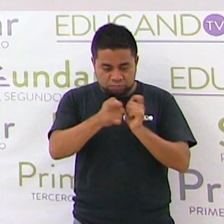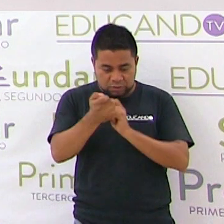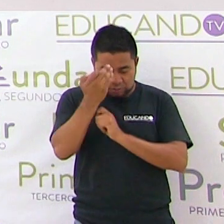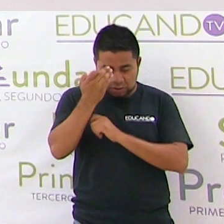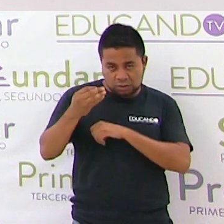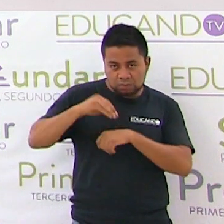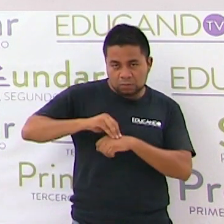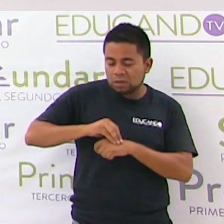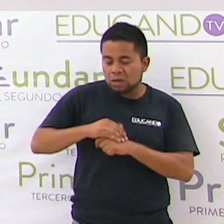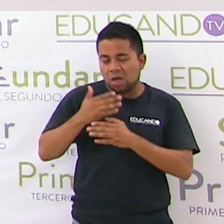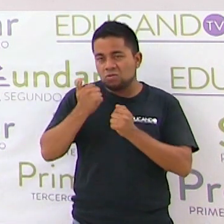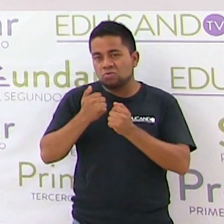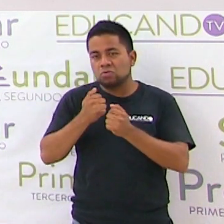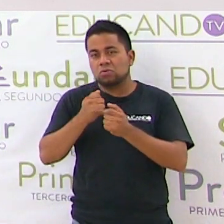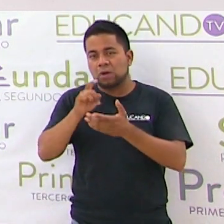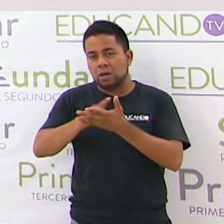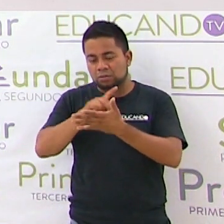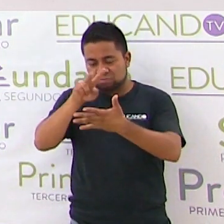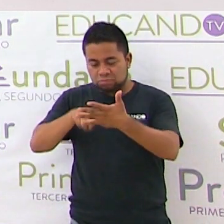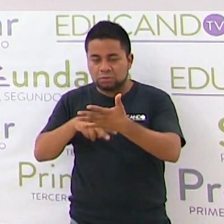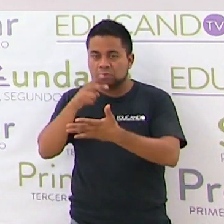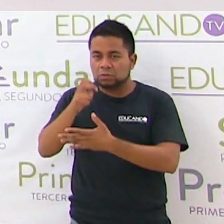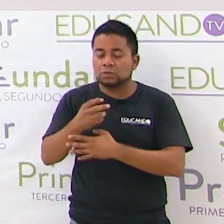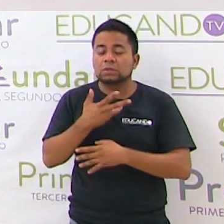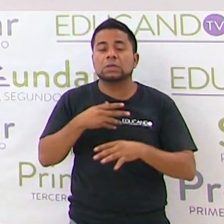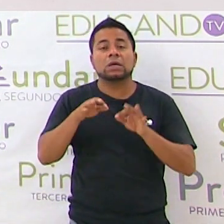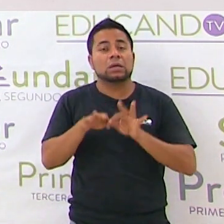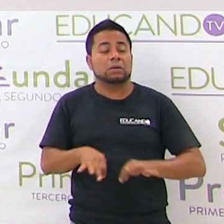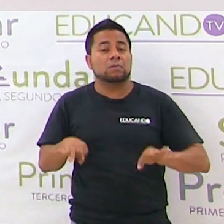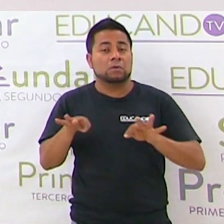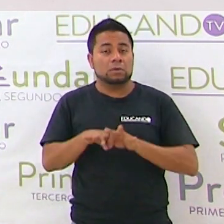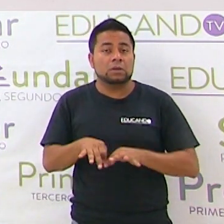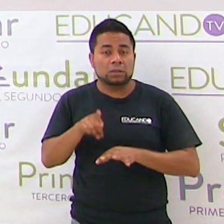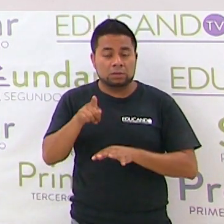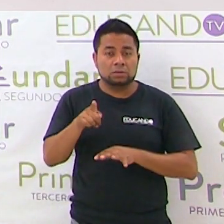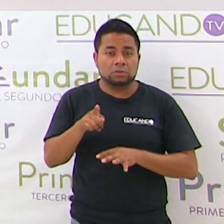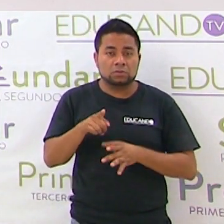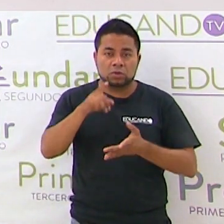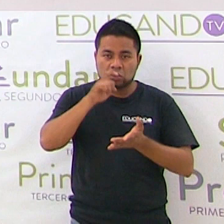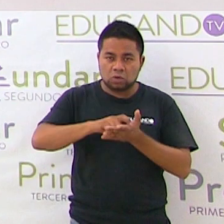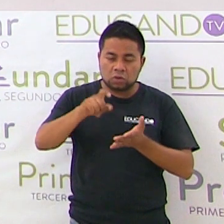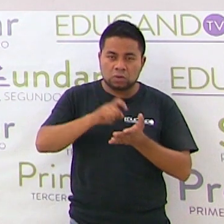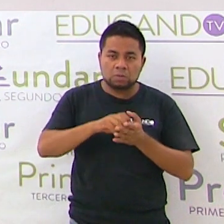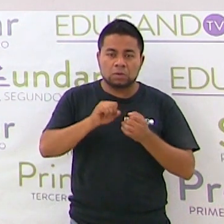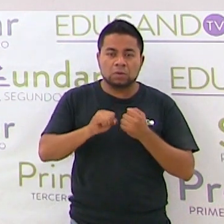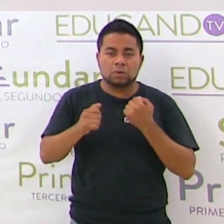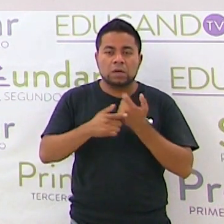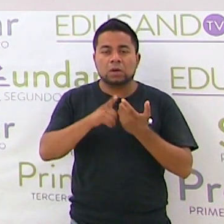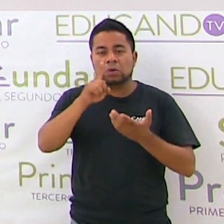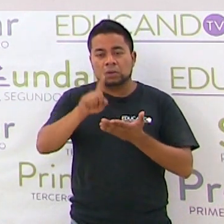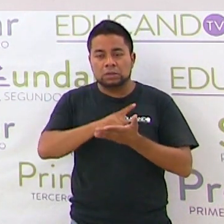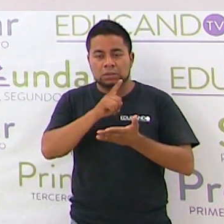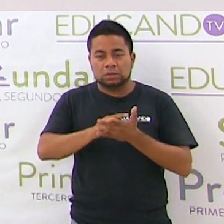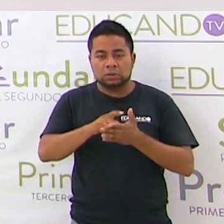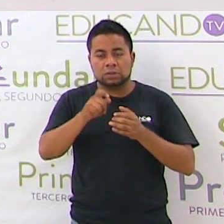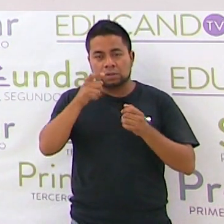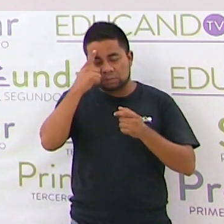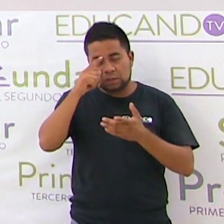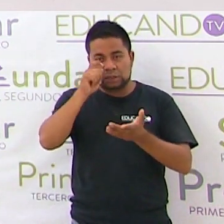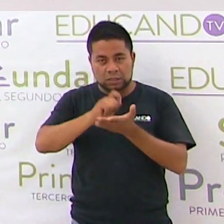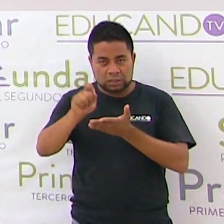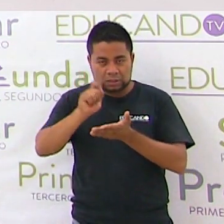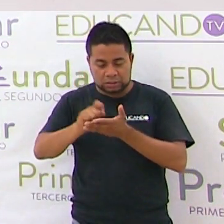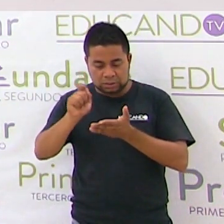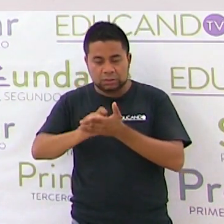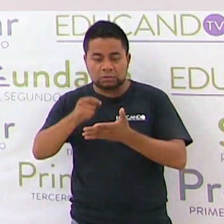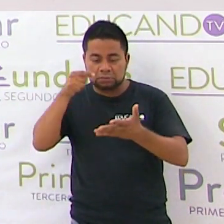aparecer. Es por eso que es muy importante que ustedes se compren o tengan a la mano un diccionario ortográfico, porque ahí